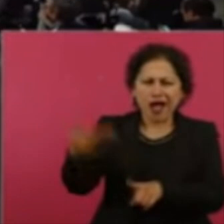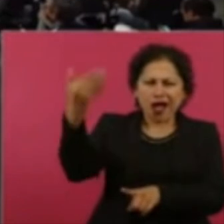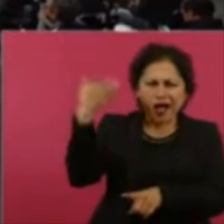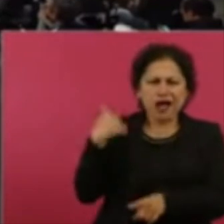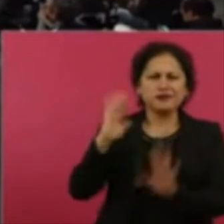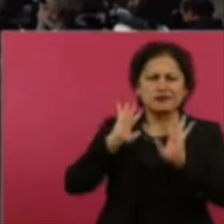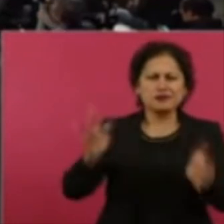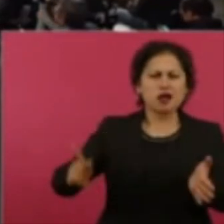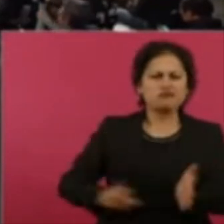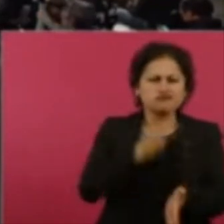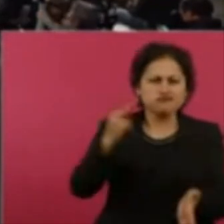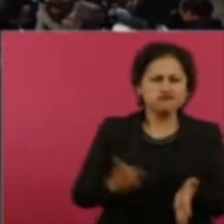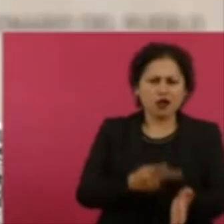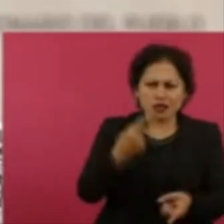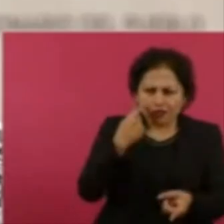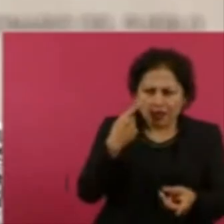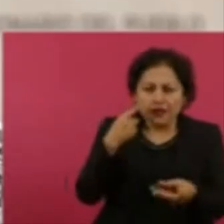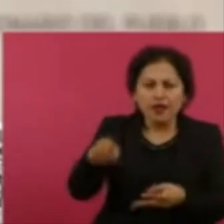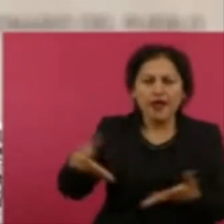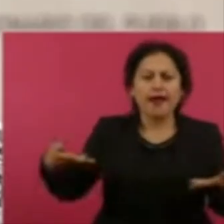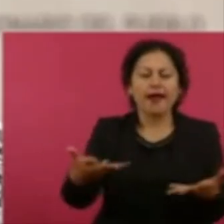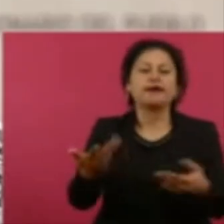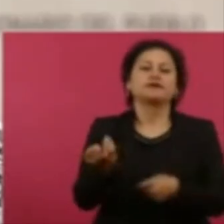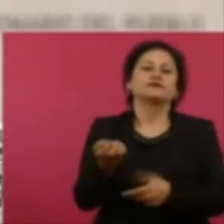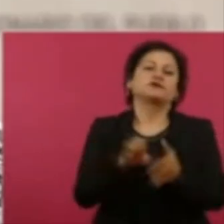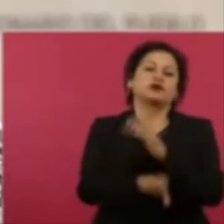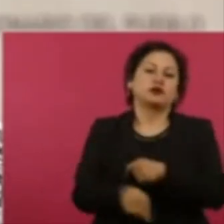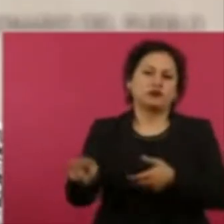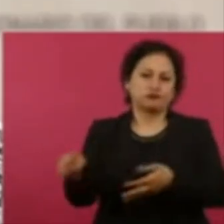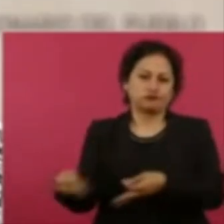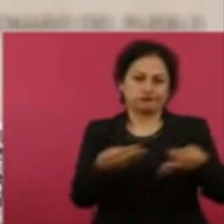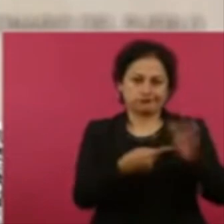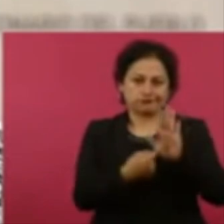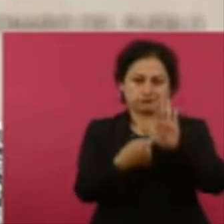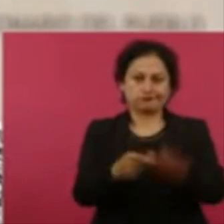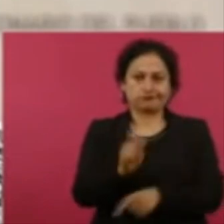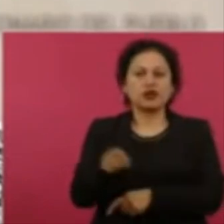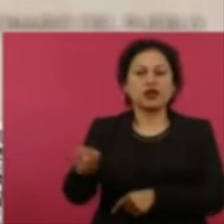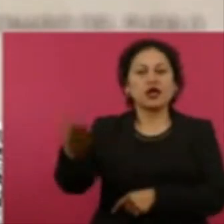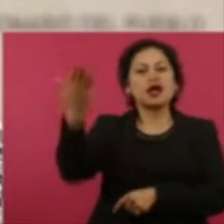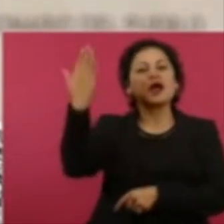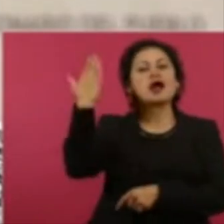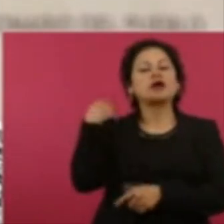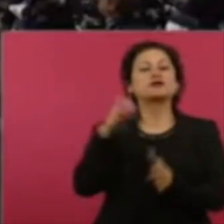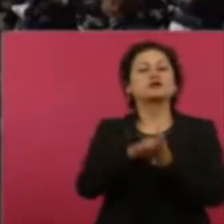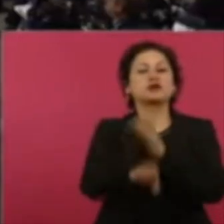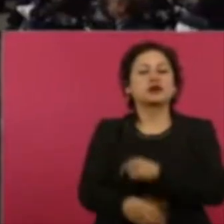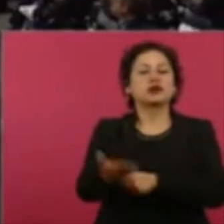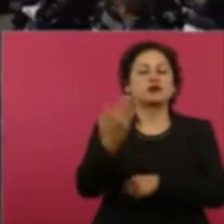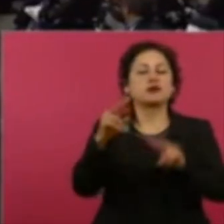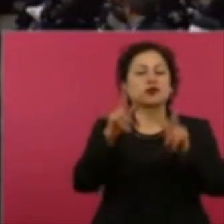aquí señalamos algunos. Había otorgado suspensión del acuerdo que permitía a las Fuerzas Armadas